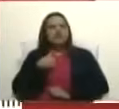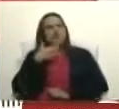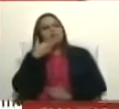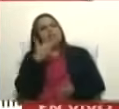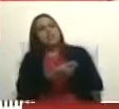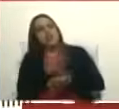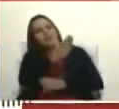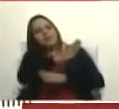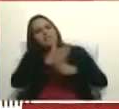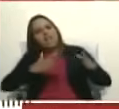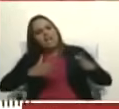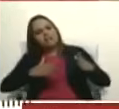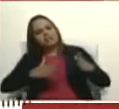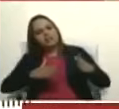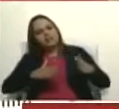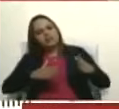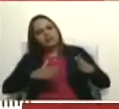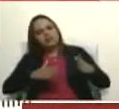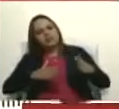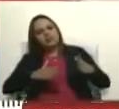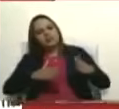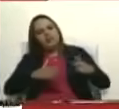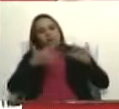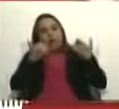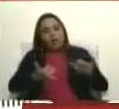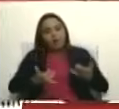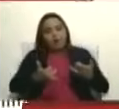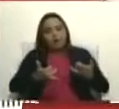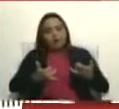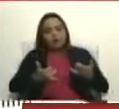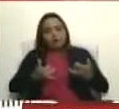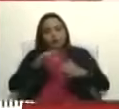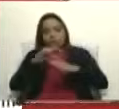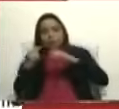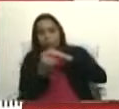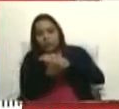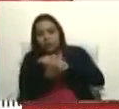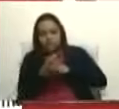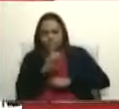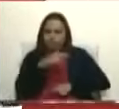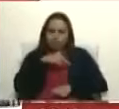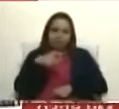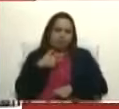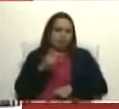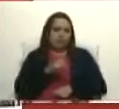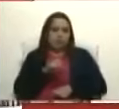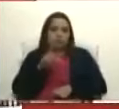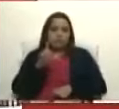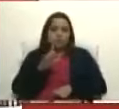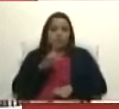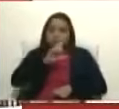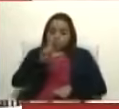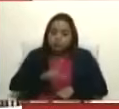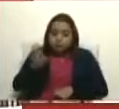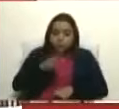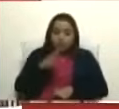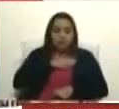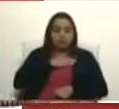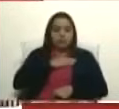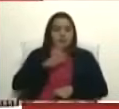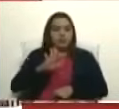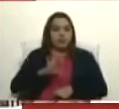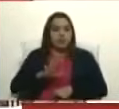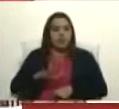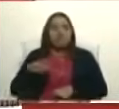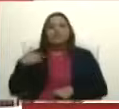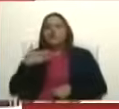la mitad de la actual de Guyana, no la nuestra, la Guyana Esequiba es nuestra. Yo reclamo la mitad de